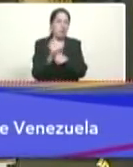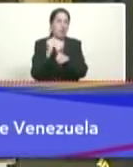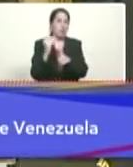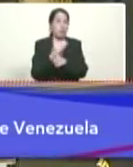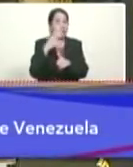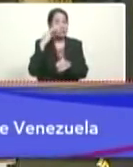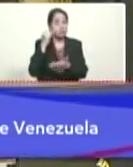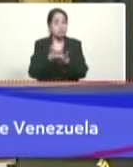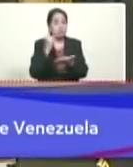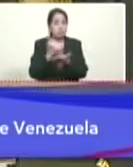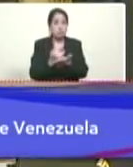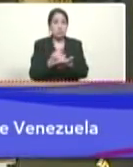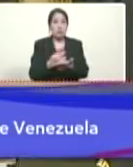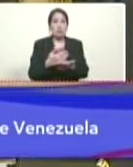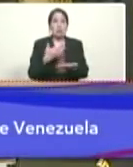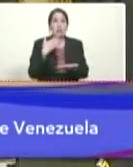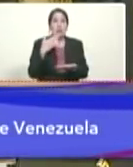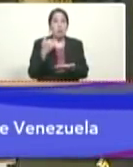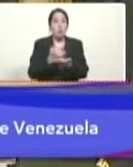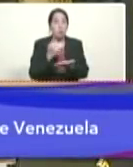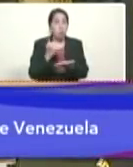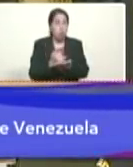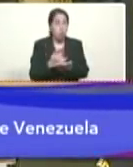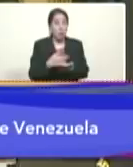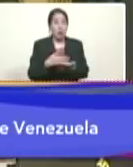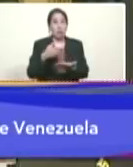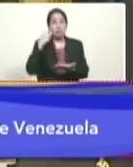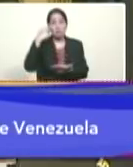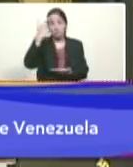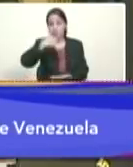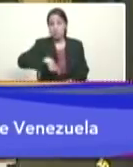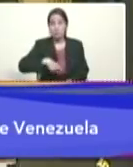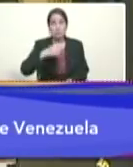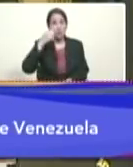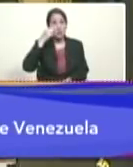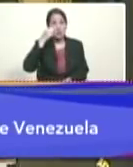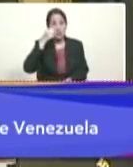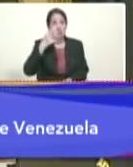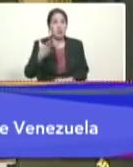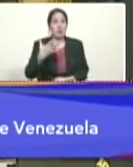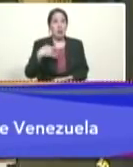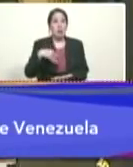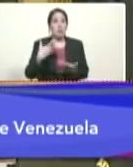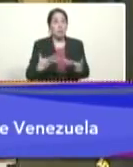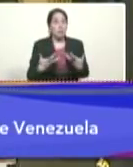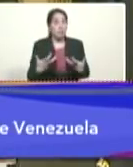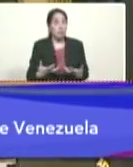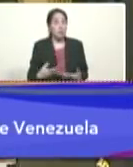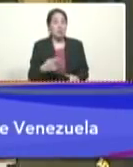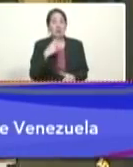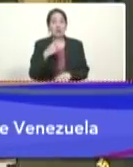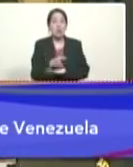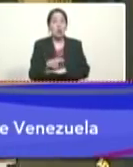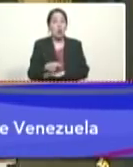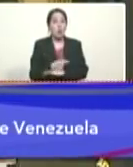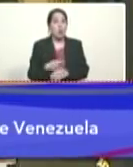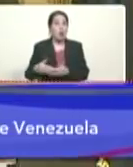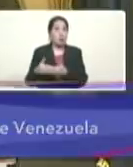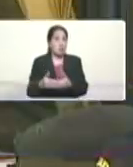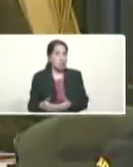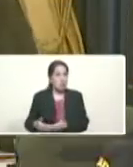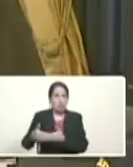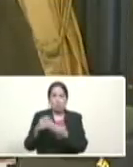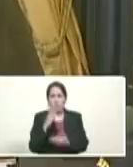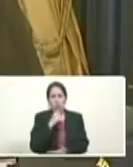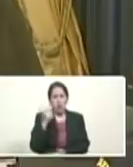testimonios hay pruebas de mucho peso de que fue el gobierno de eeuu ya no me queda ninguna